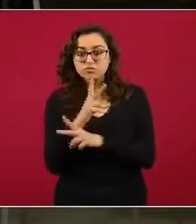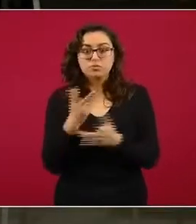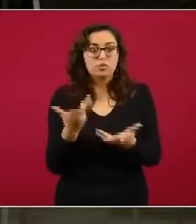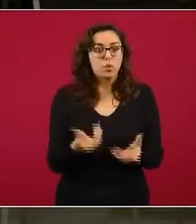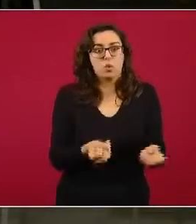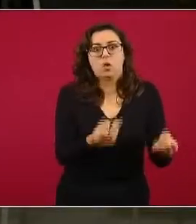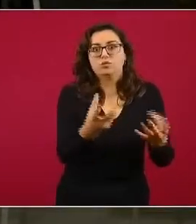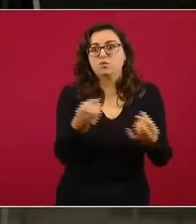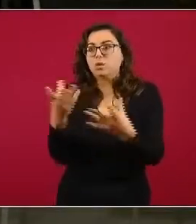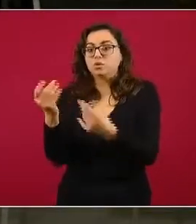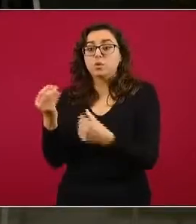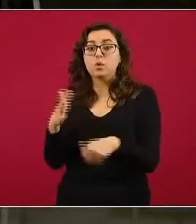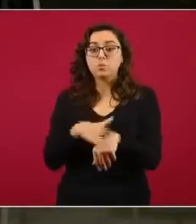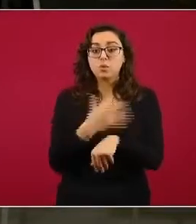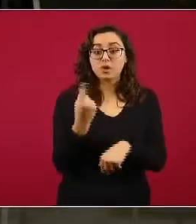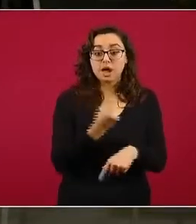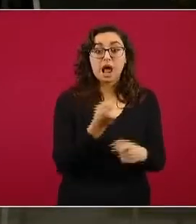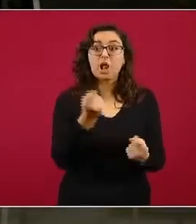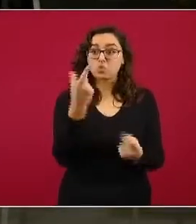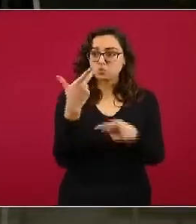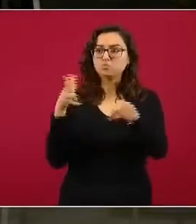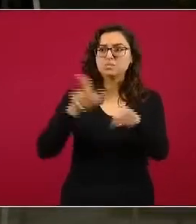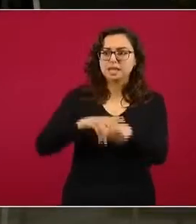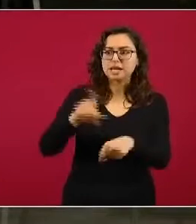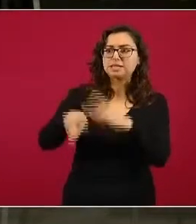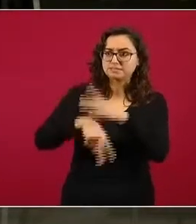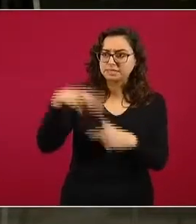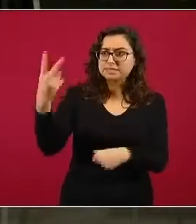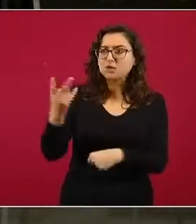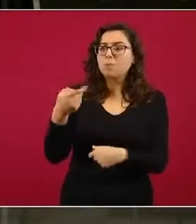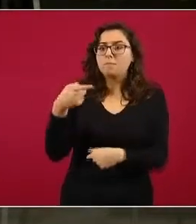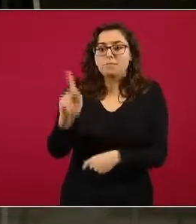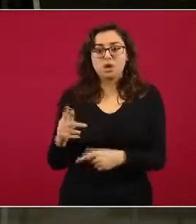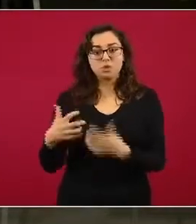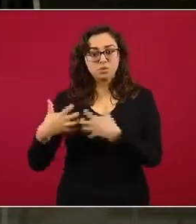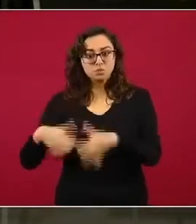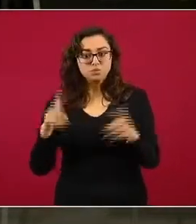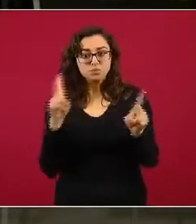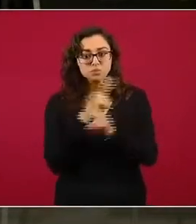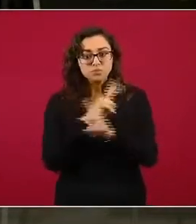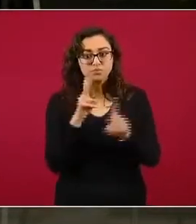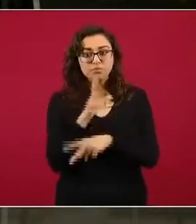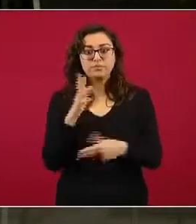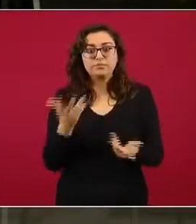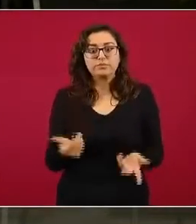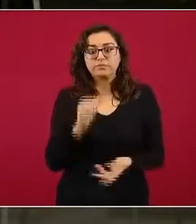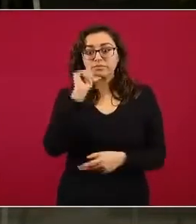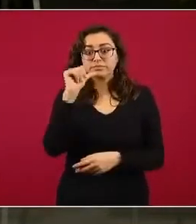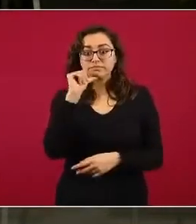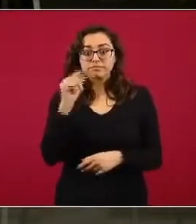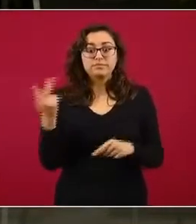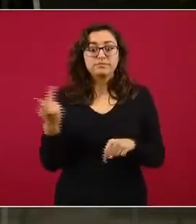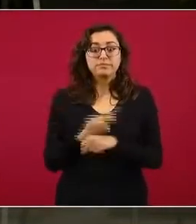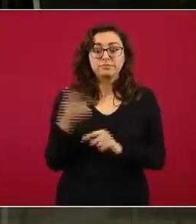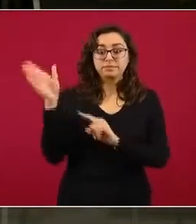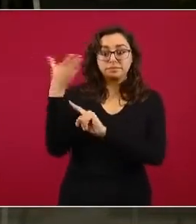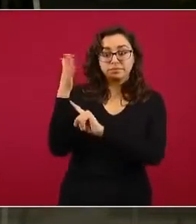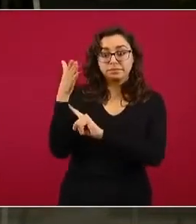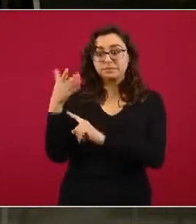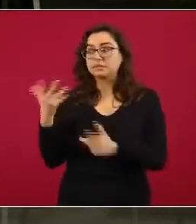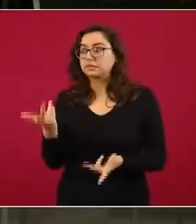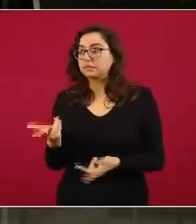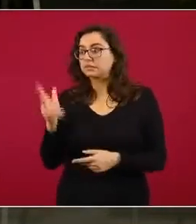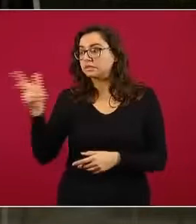hay espacios no hay ventiladores. Entonces, las ambulancias están recorriendo con el enfermo más de